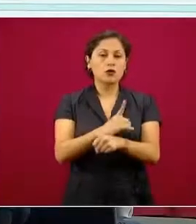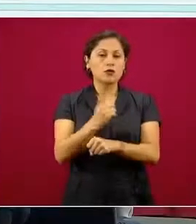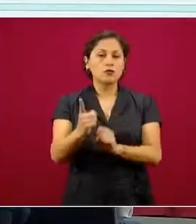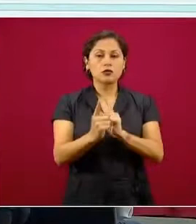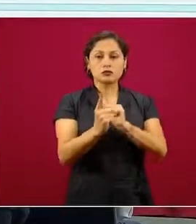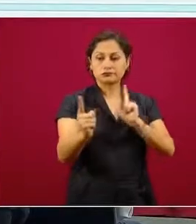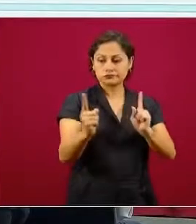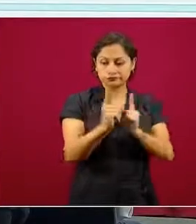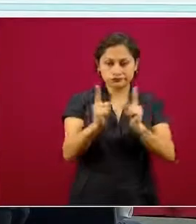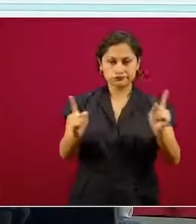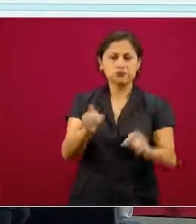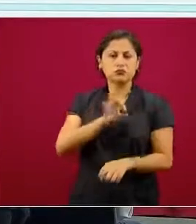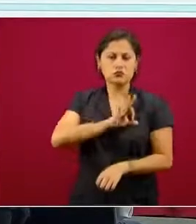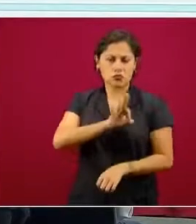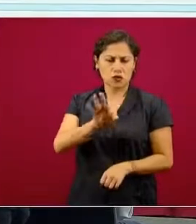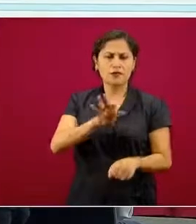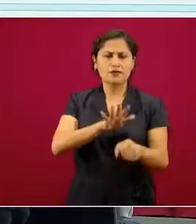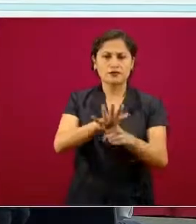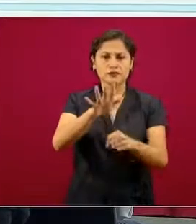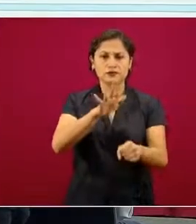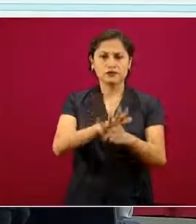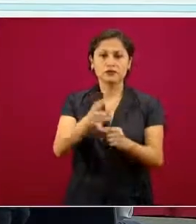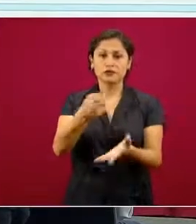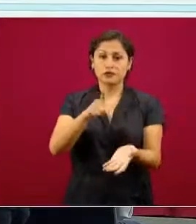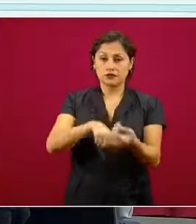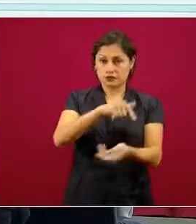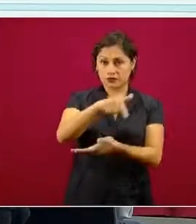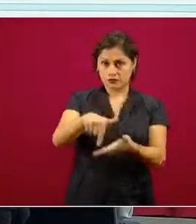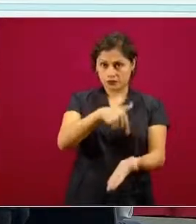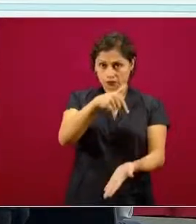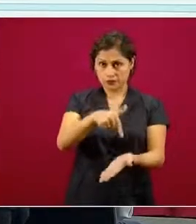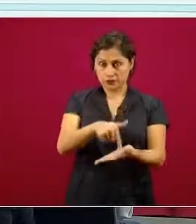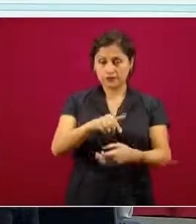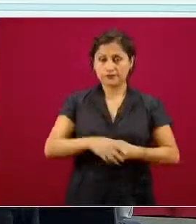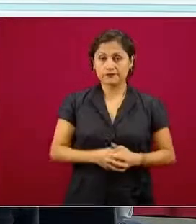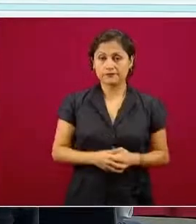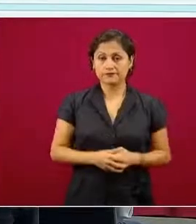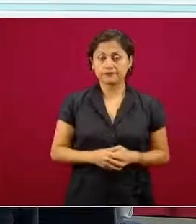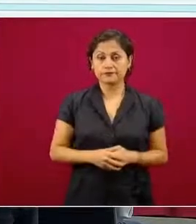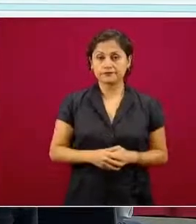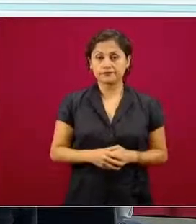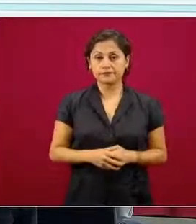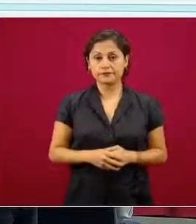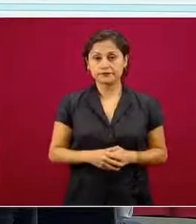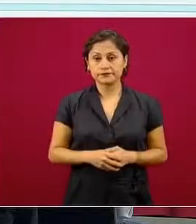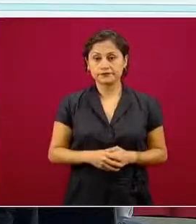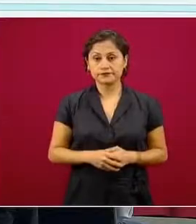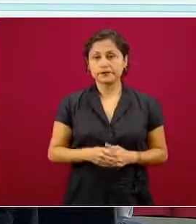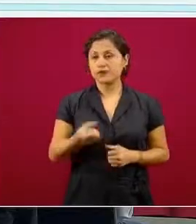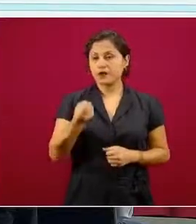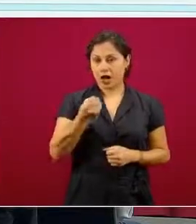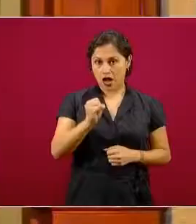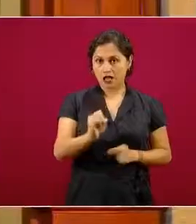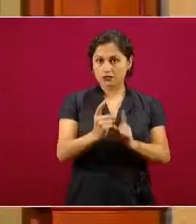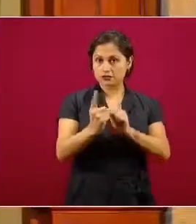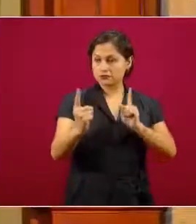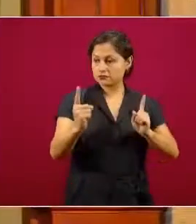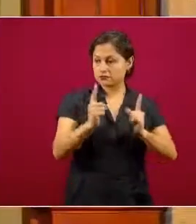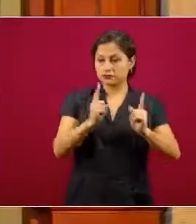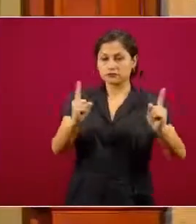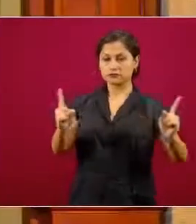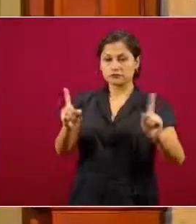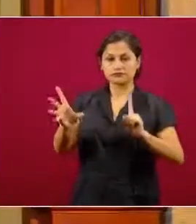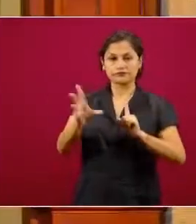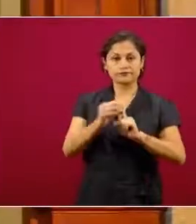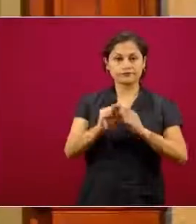distanciamiento al interior de sus locales, de sus áreas, para que entonces se pueda limitar la posibilidad de un contacto y por lo